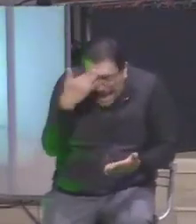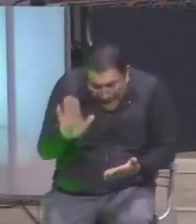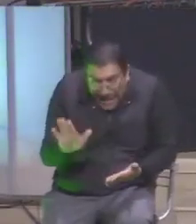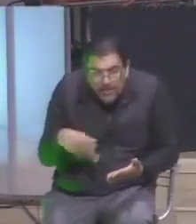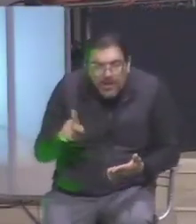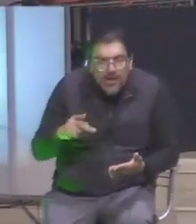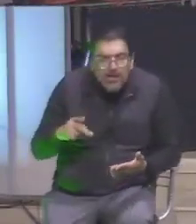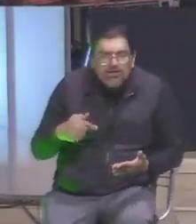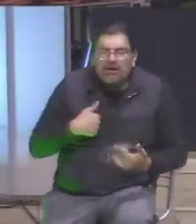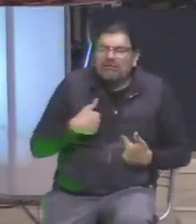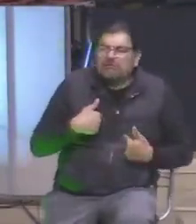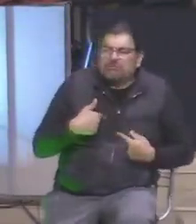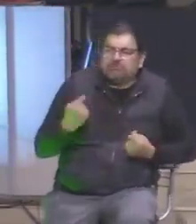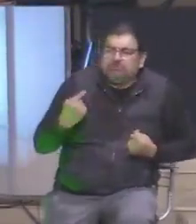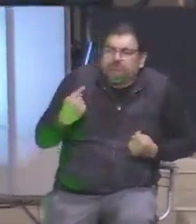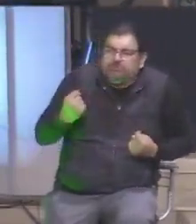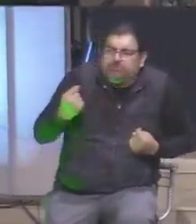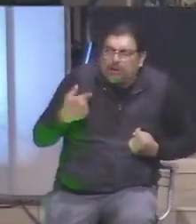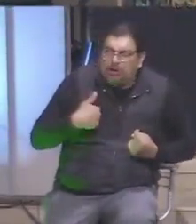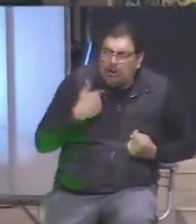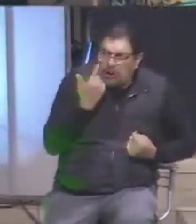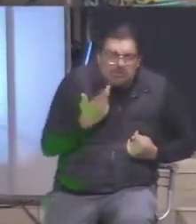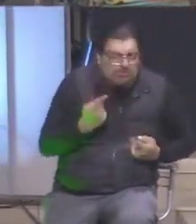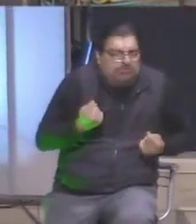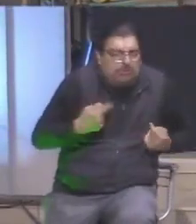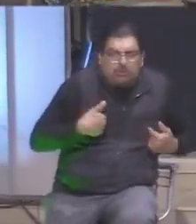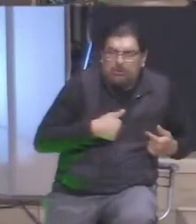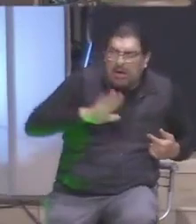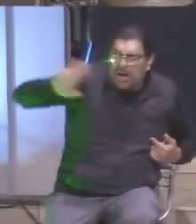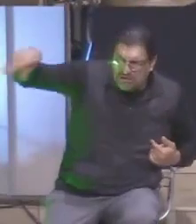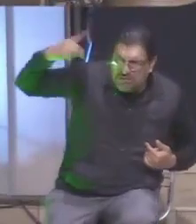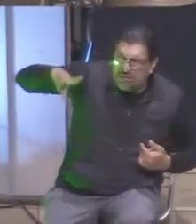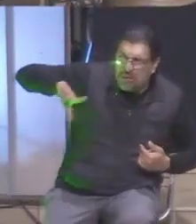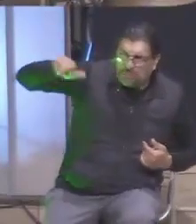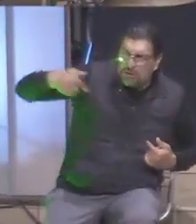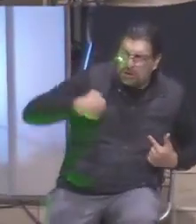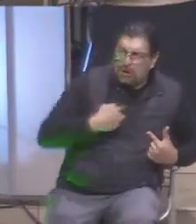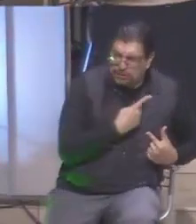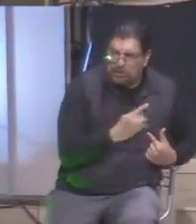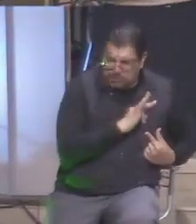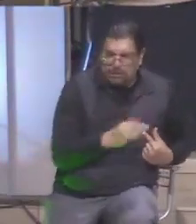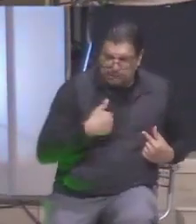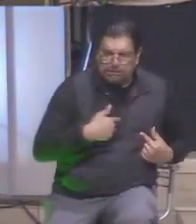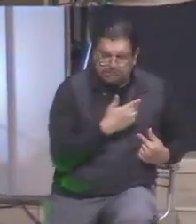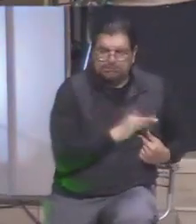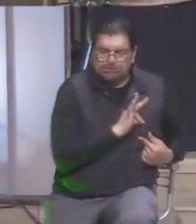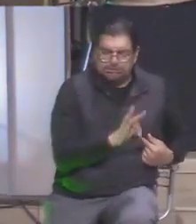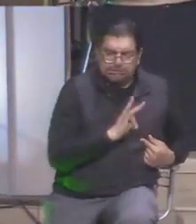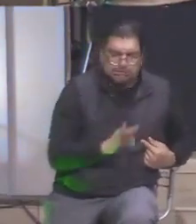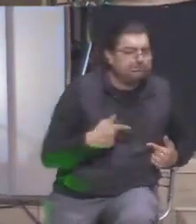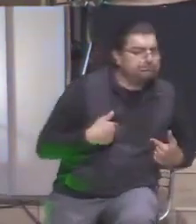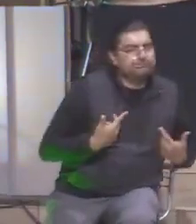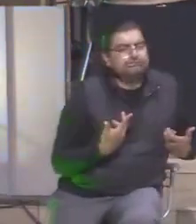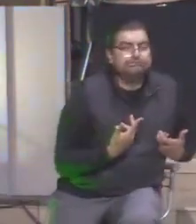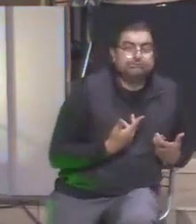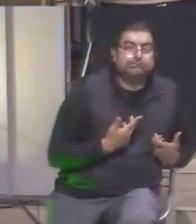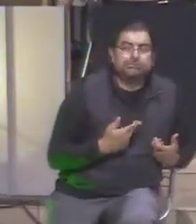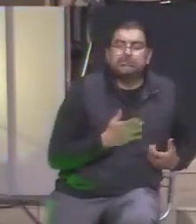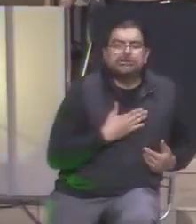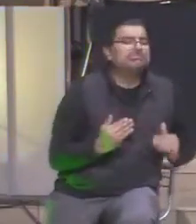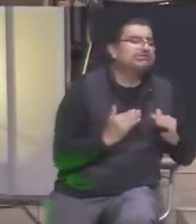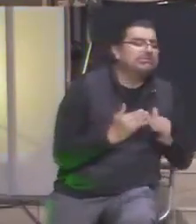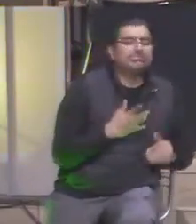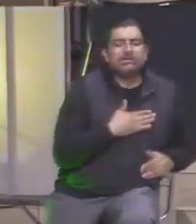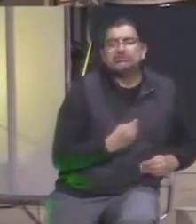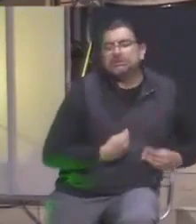hemos hecho lo que hemos querido y dejamos a Dios a Dios a un lado de todas nuestras decisiones